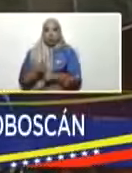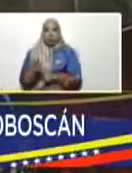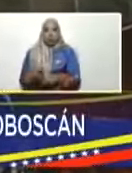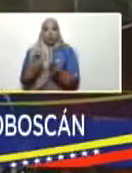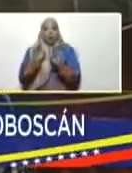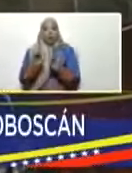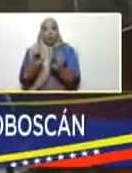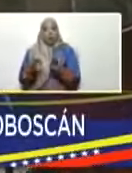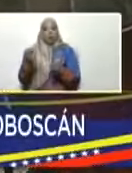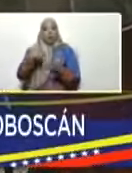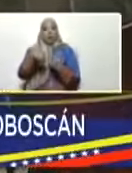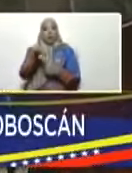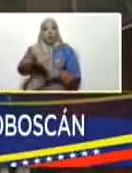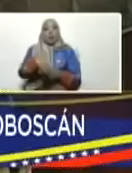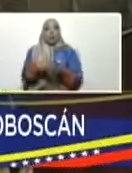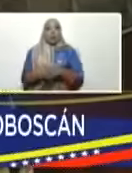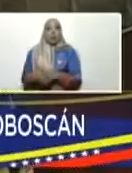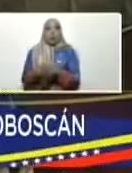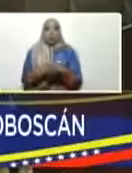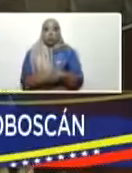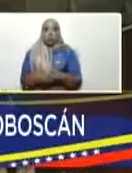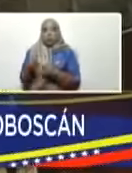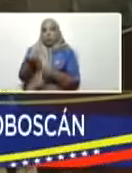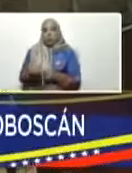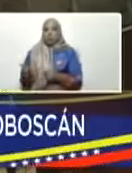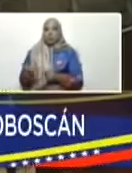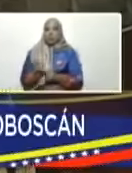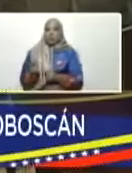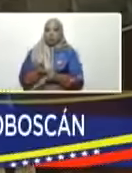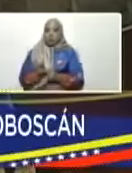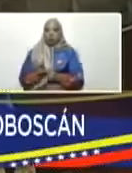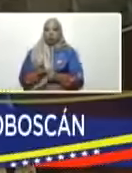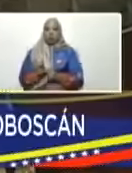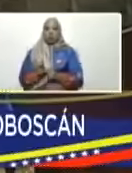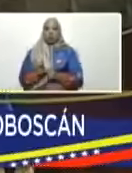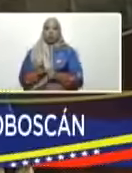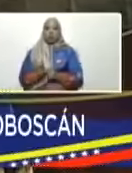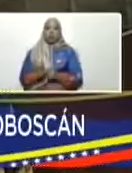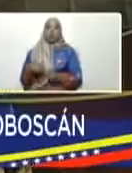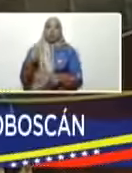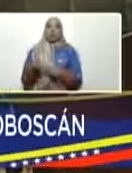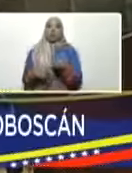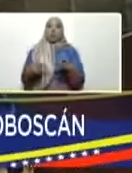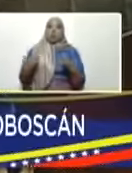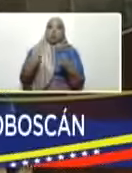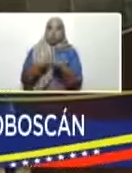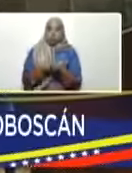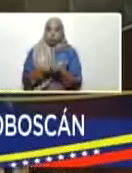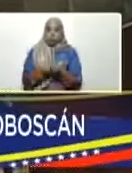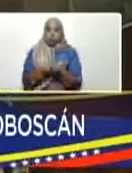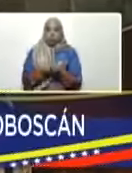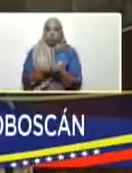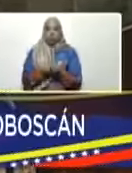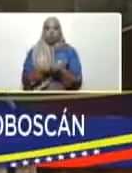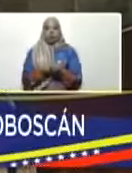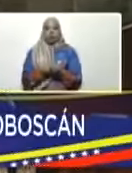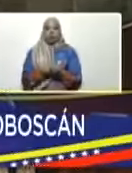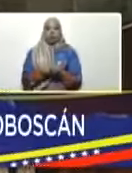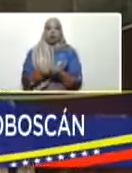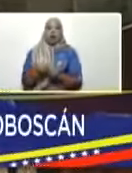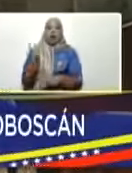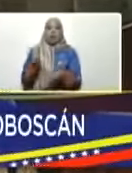especial para las refinerías de Estados Unidos está aquí. Vamos a producirlo juntos. Vamos a